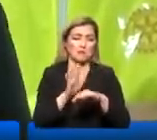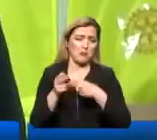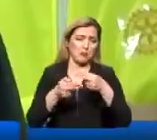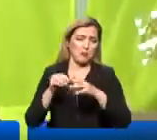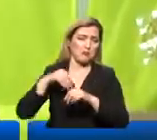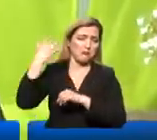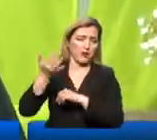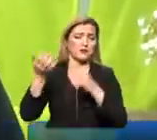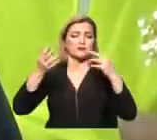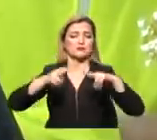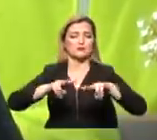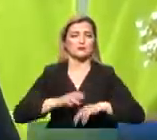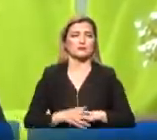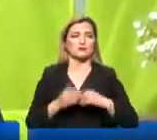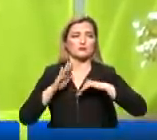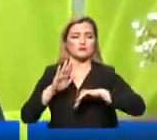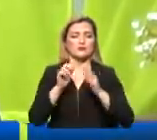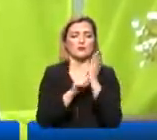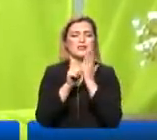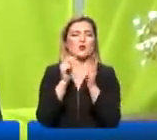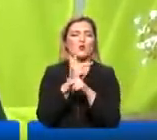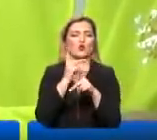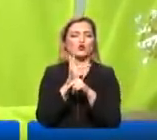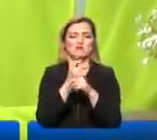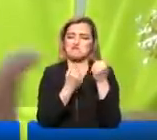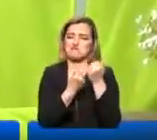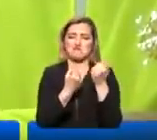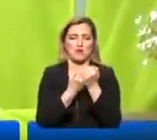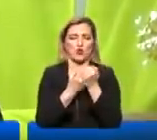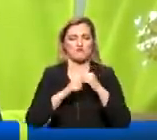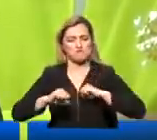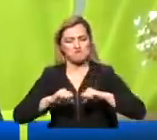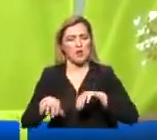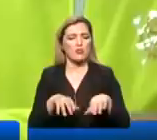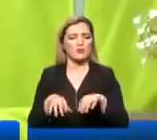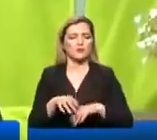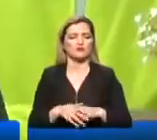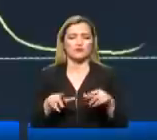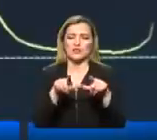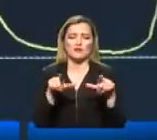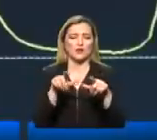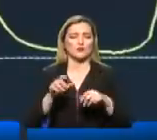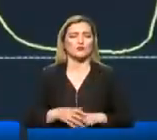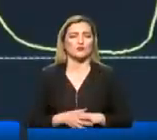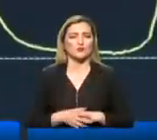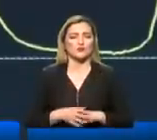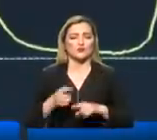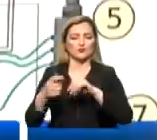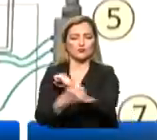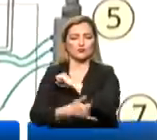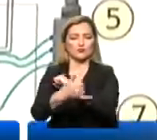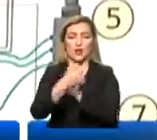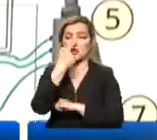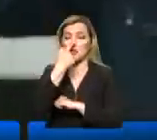ser exportado. El compromiso del Ministerio de Producción es apoyar en esta gestión de tener esta certificación. Otros países ya